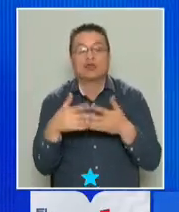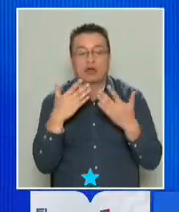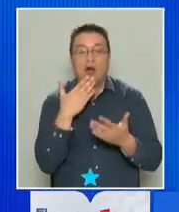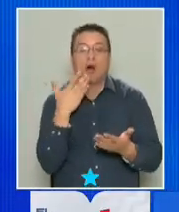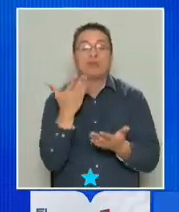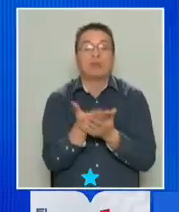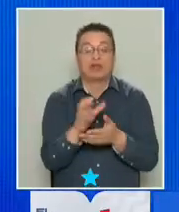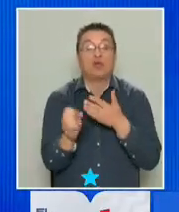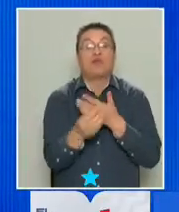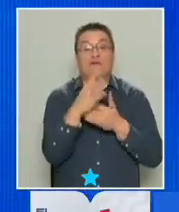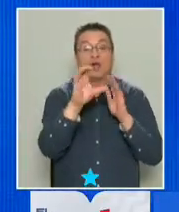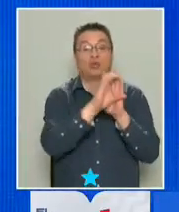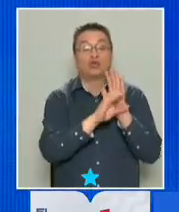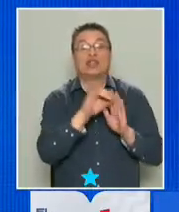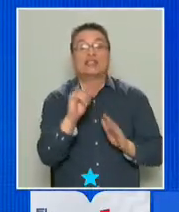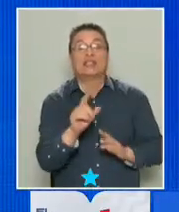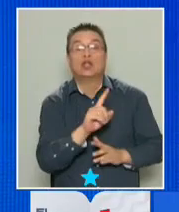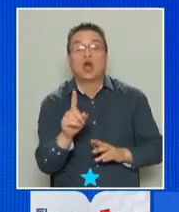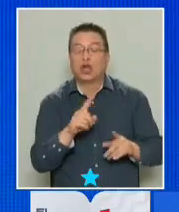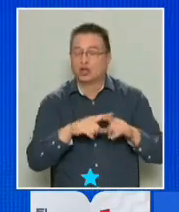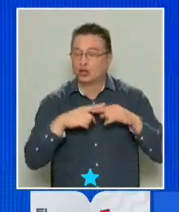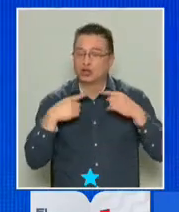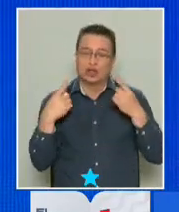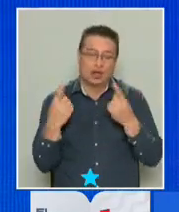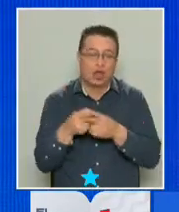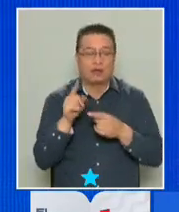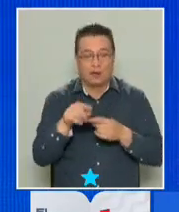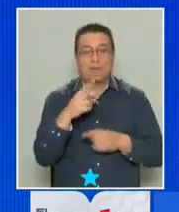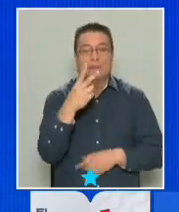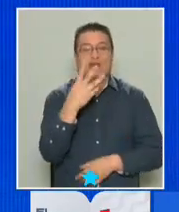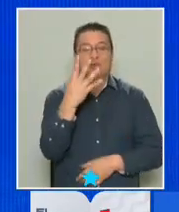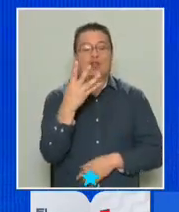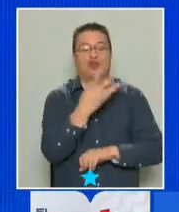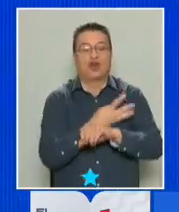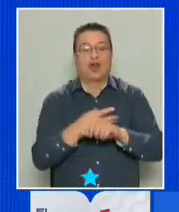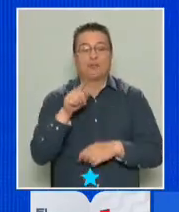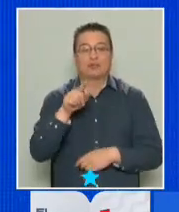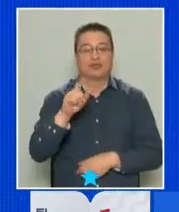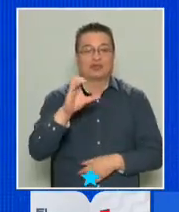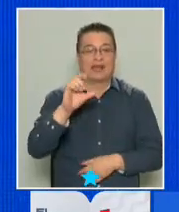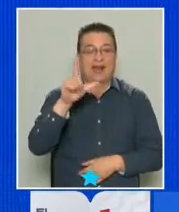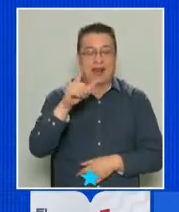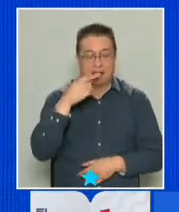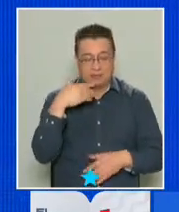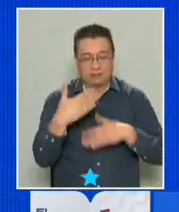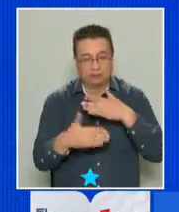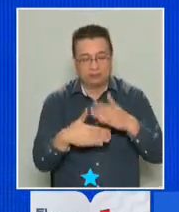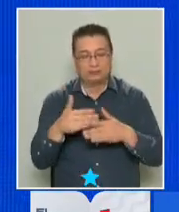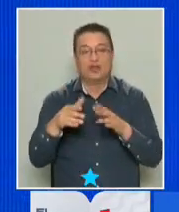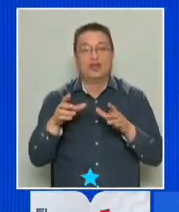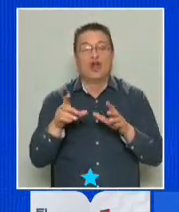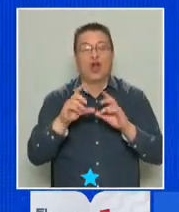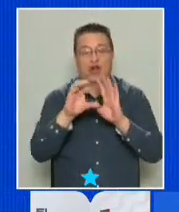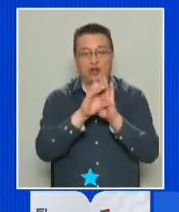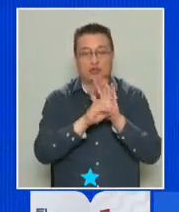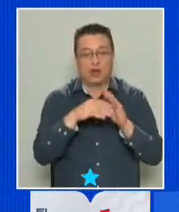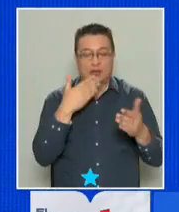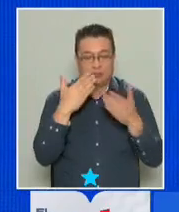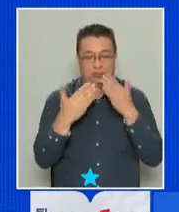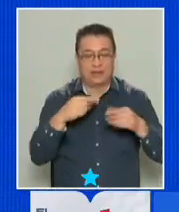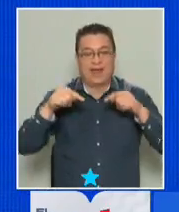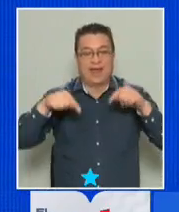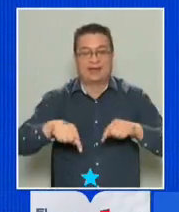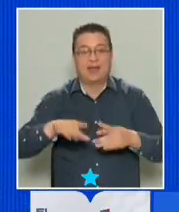la propuesta de nueva constitución o no de todo más en 24horas.cl para ir siguiendo este proceso constituyente que también conversamos aquí